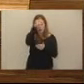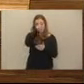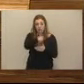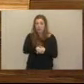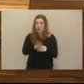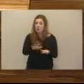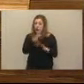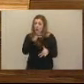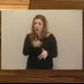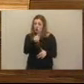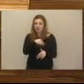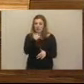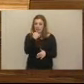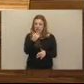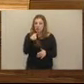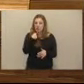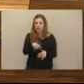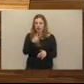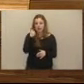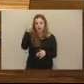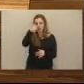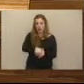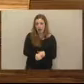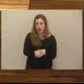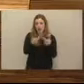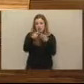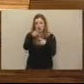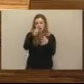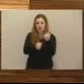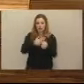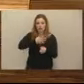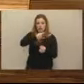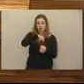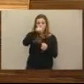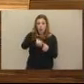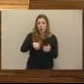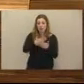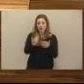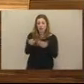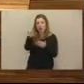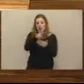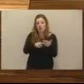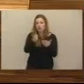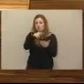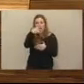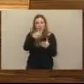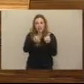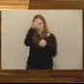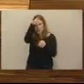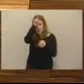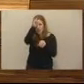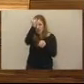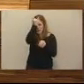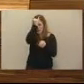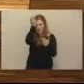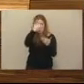estamos a punto de perder nuestro tradicional y genuino sector lechero. Hoy se lee en la prensa que no tenemos leche de cabra para nuestros